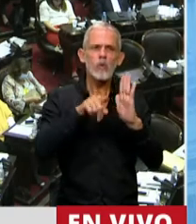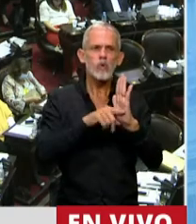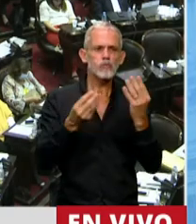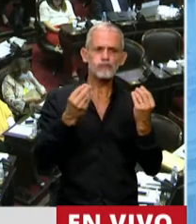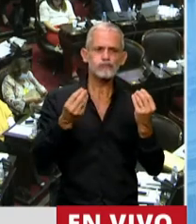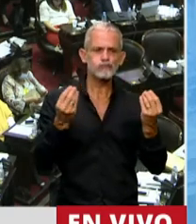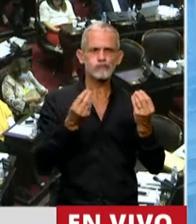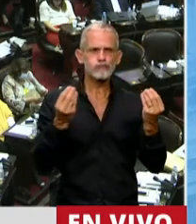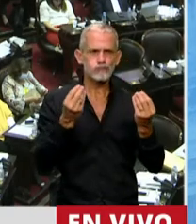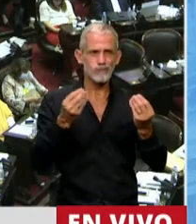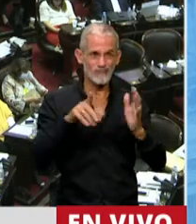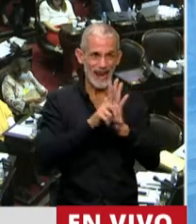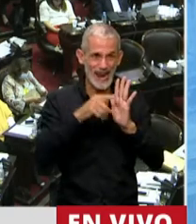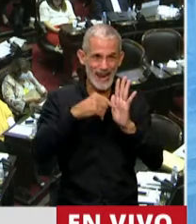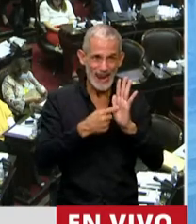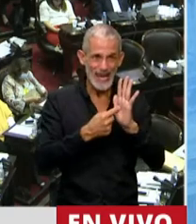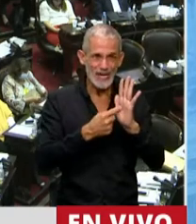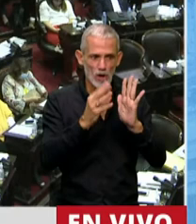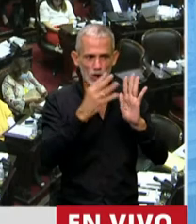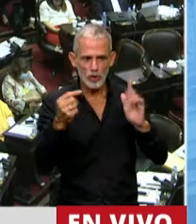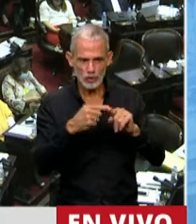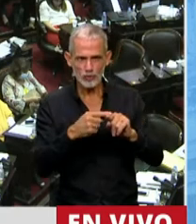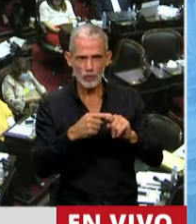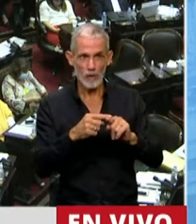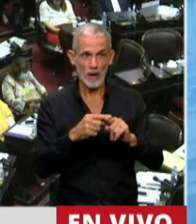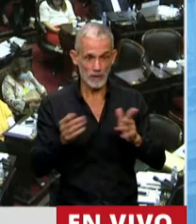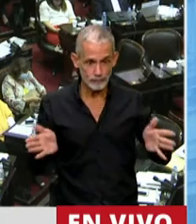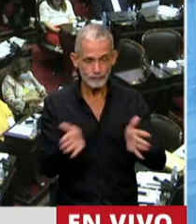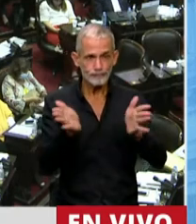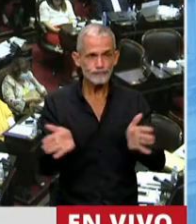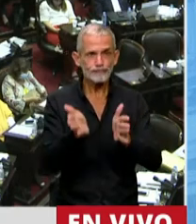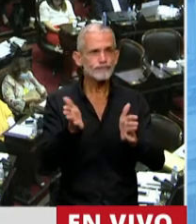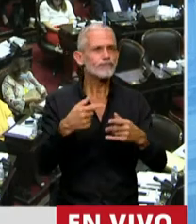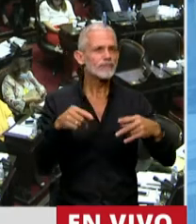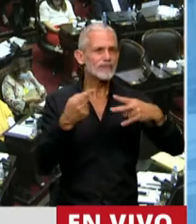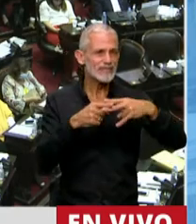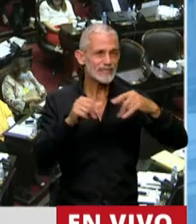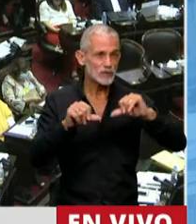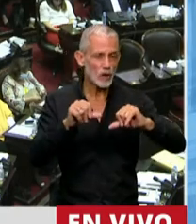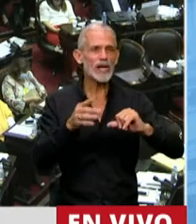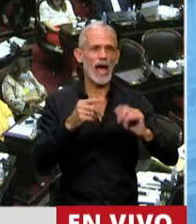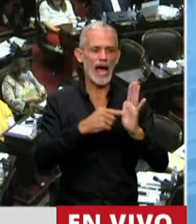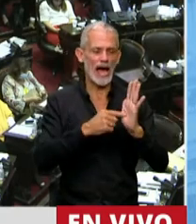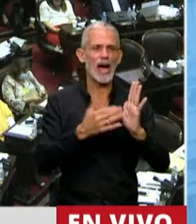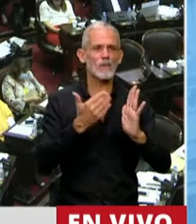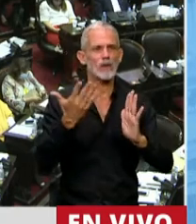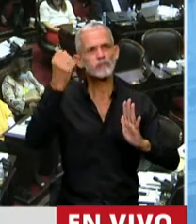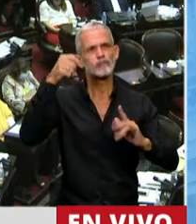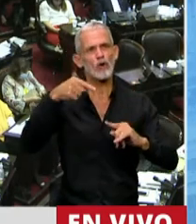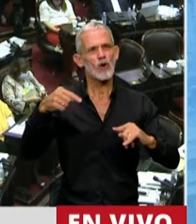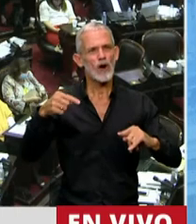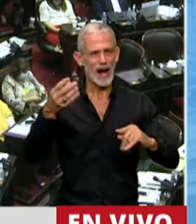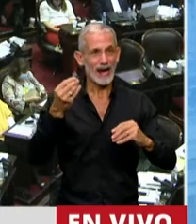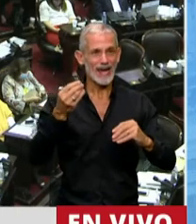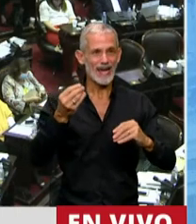fines de la presente ley que se está promoviendo. Y así se podrá lograr que